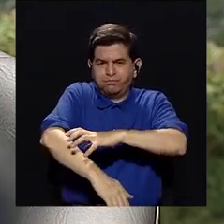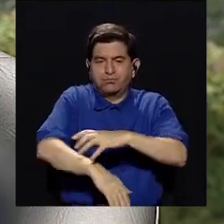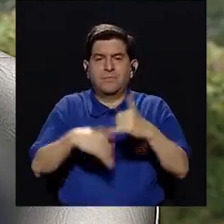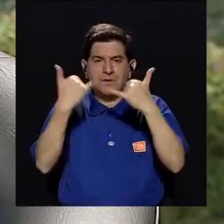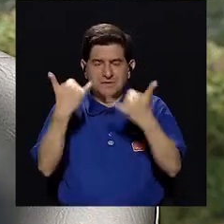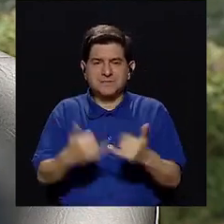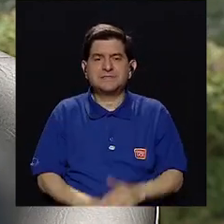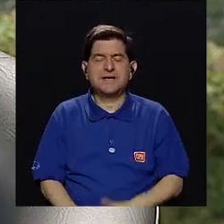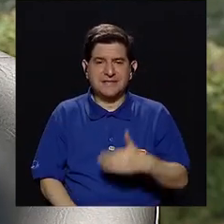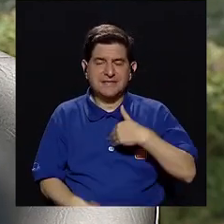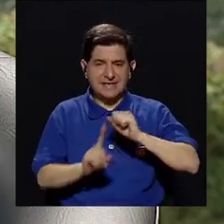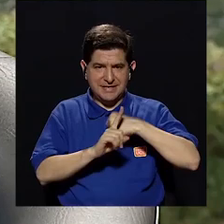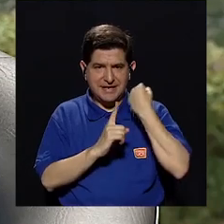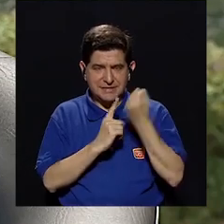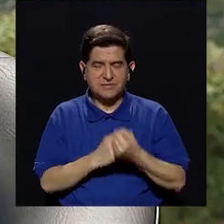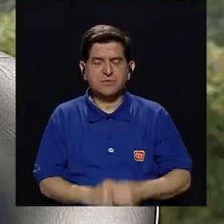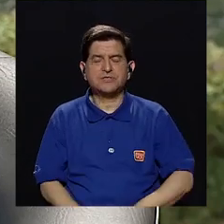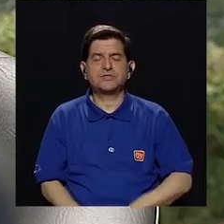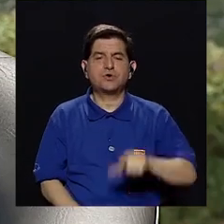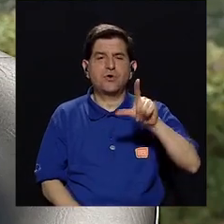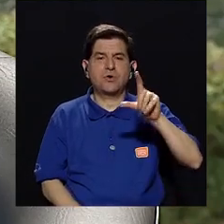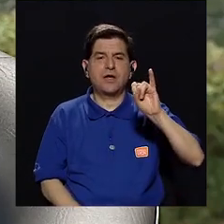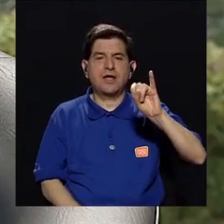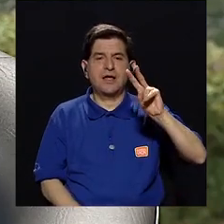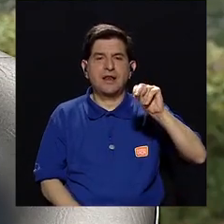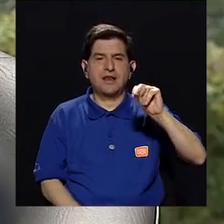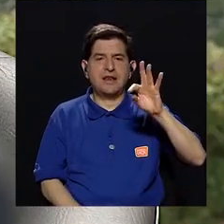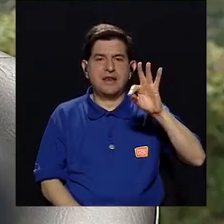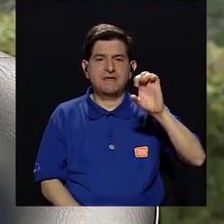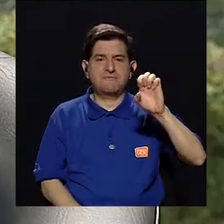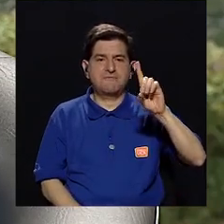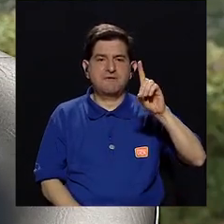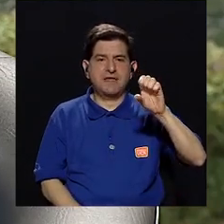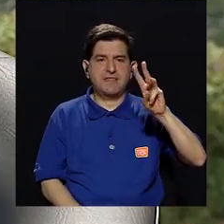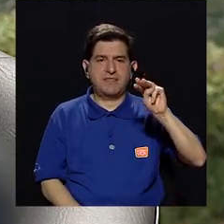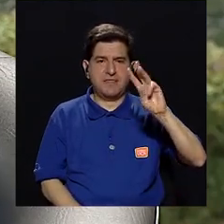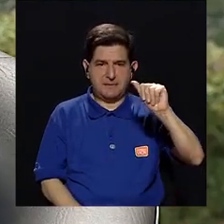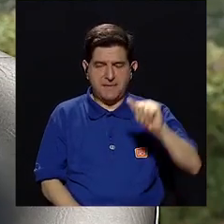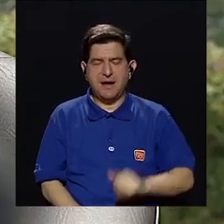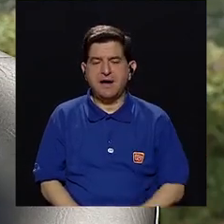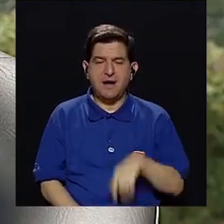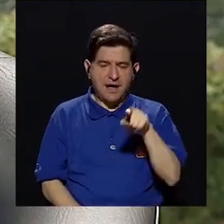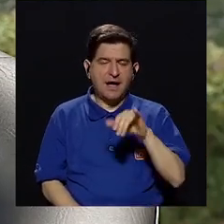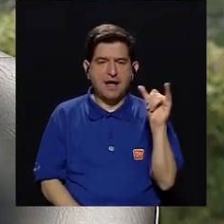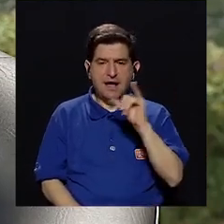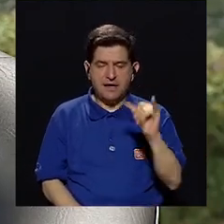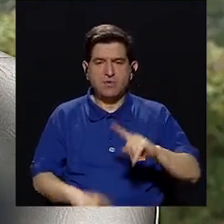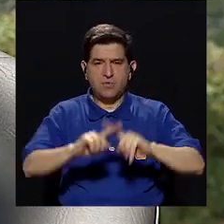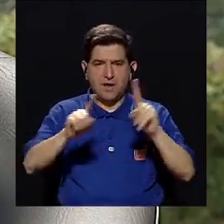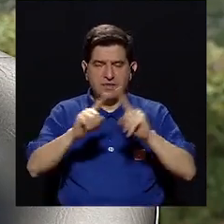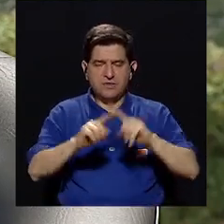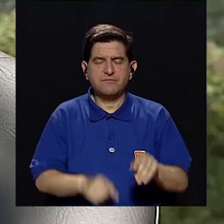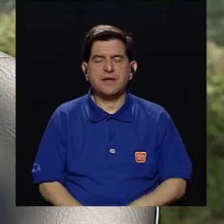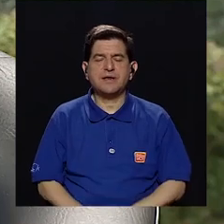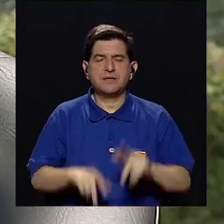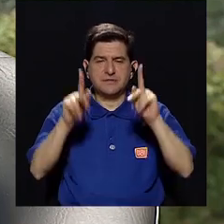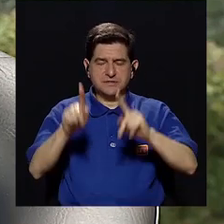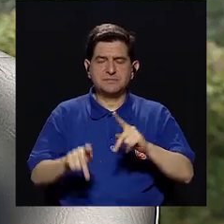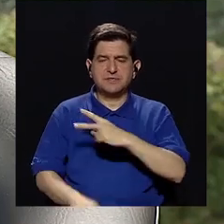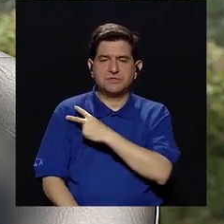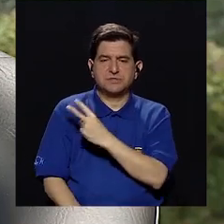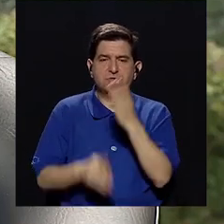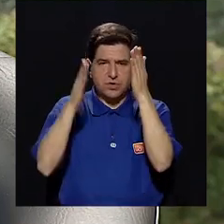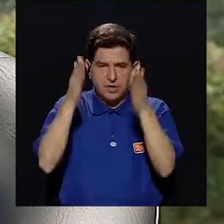ya tiene el linfedema o para evitar para prevenir el inglés pues ahí están también otras voluntarias